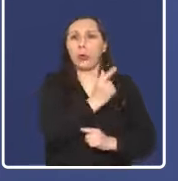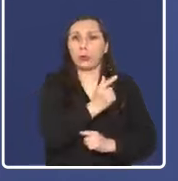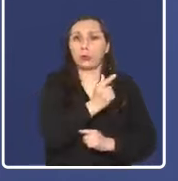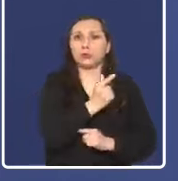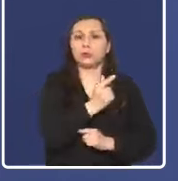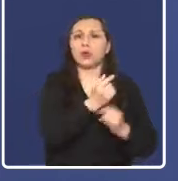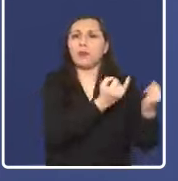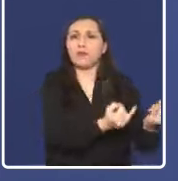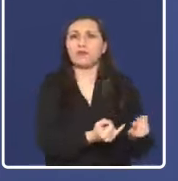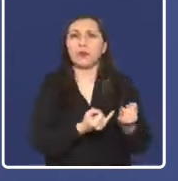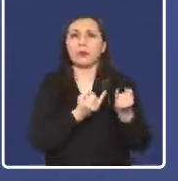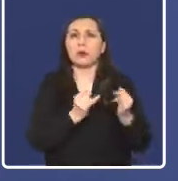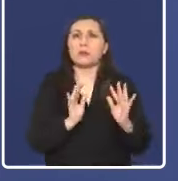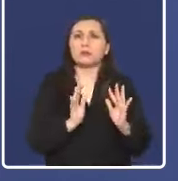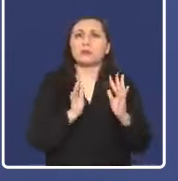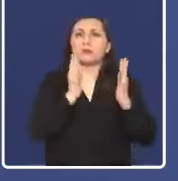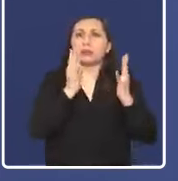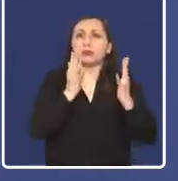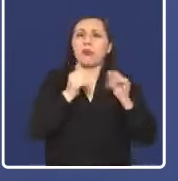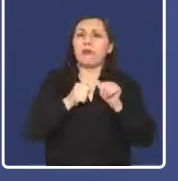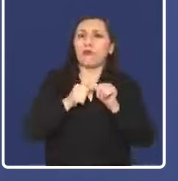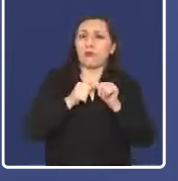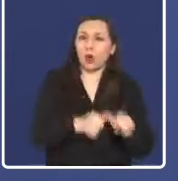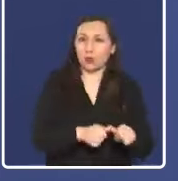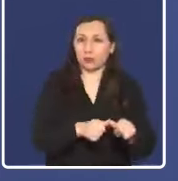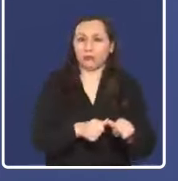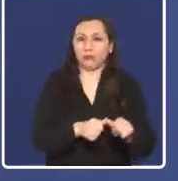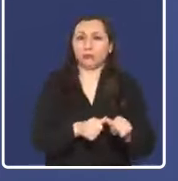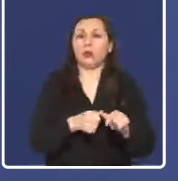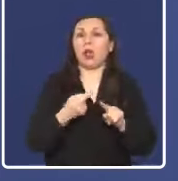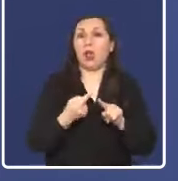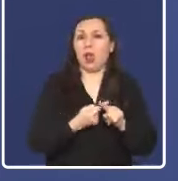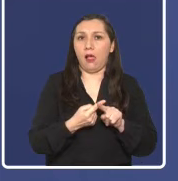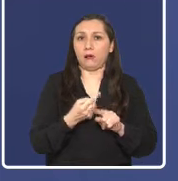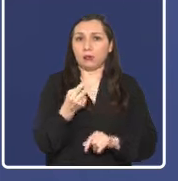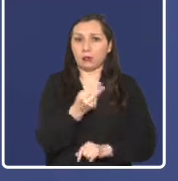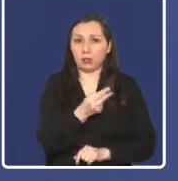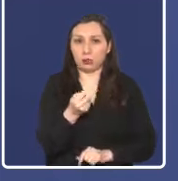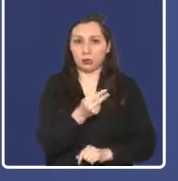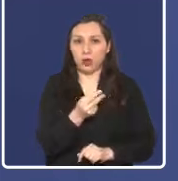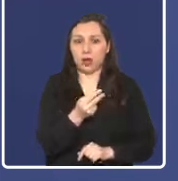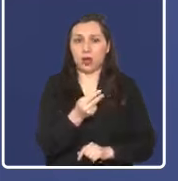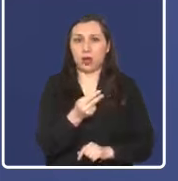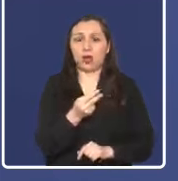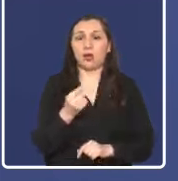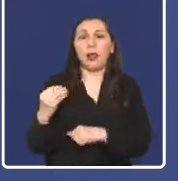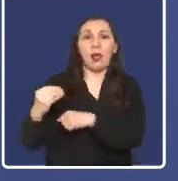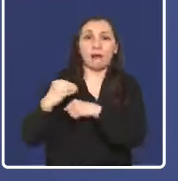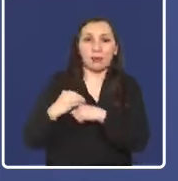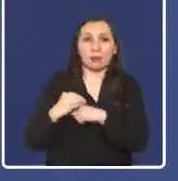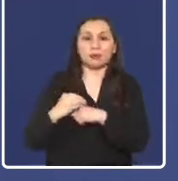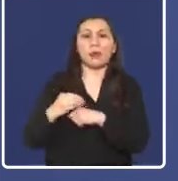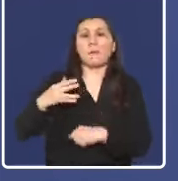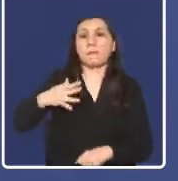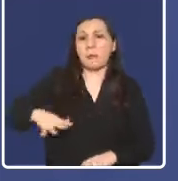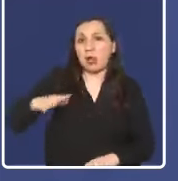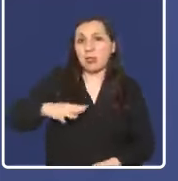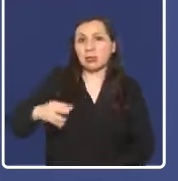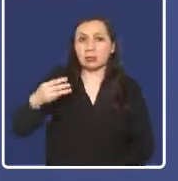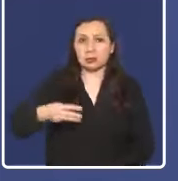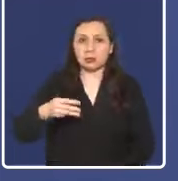por presunta violación y abuso sexual el día martes en la tarde.